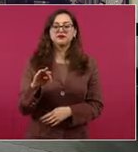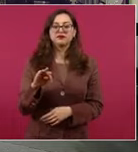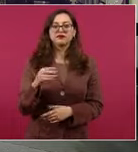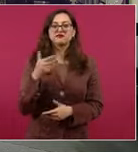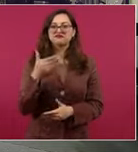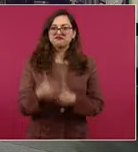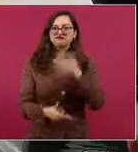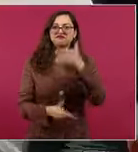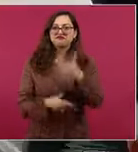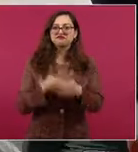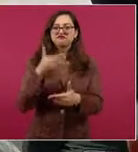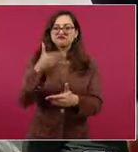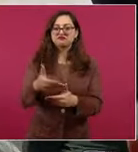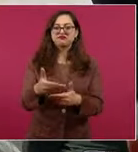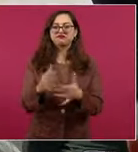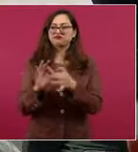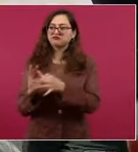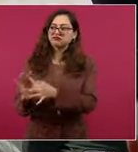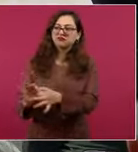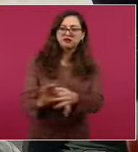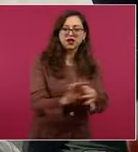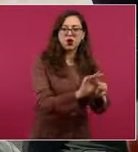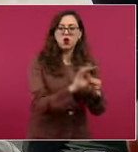una unión